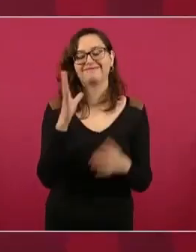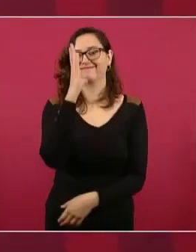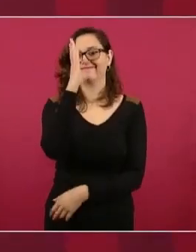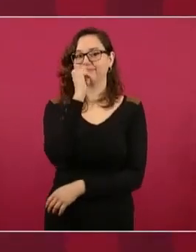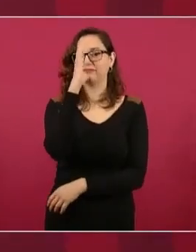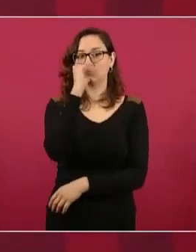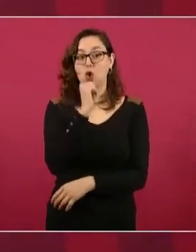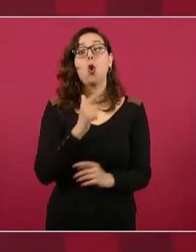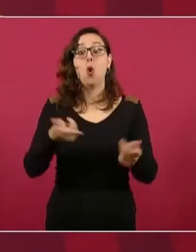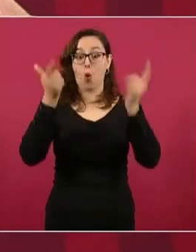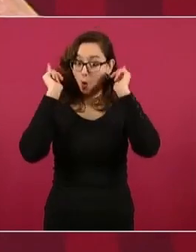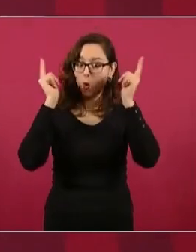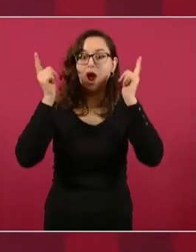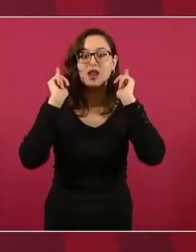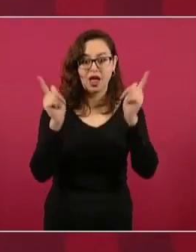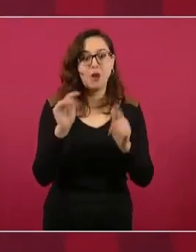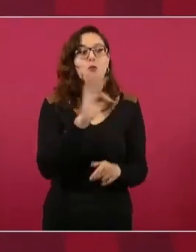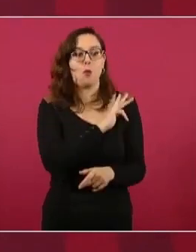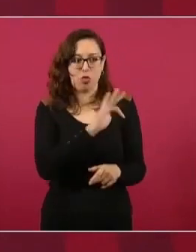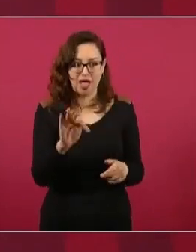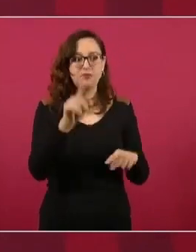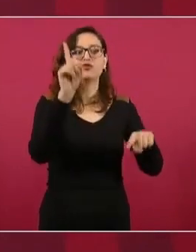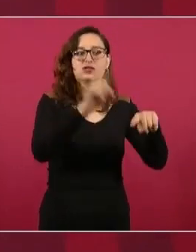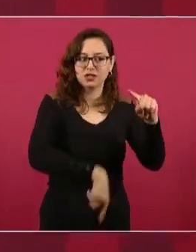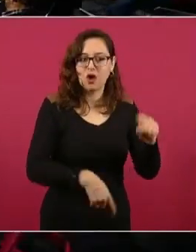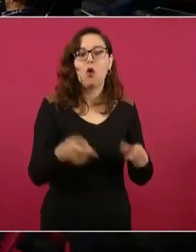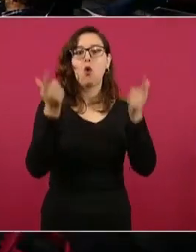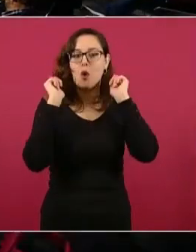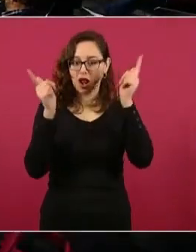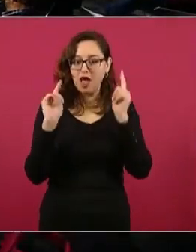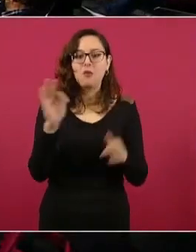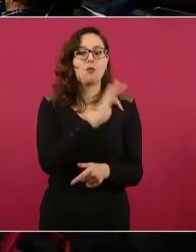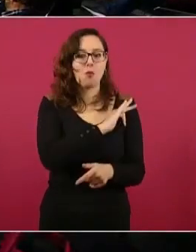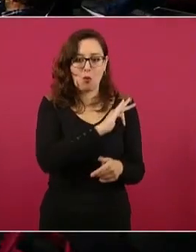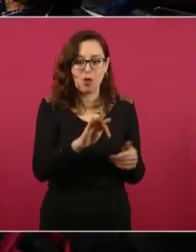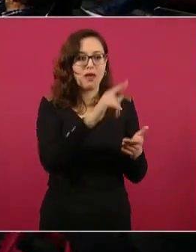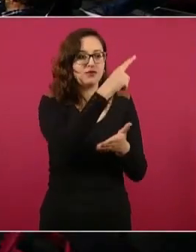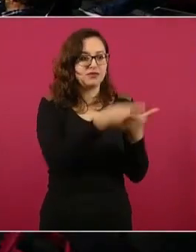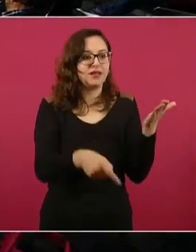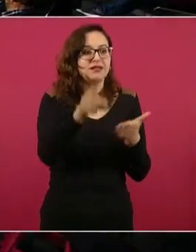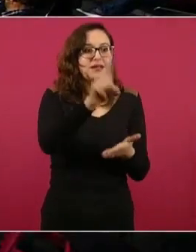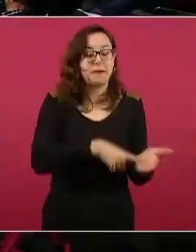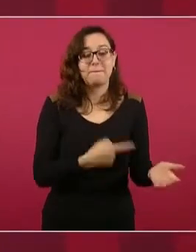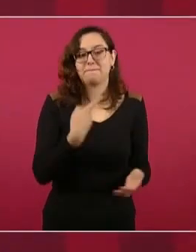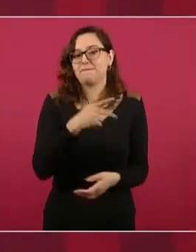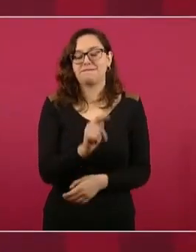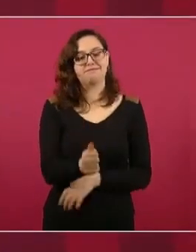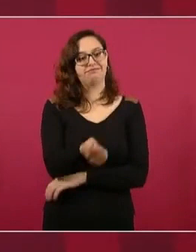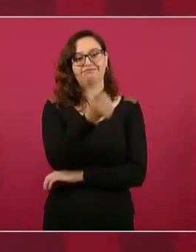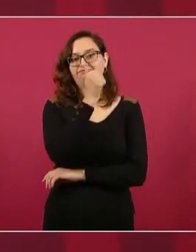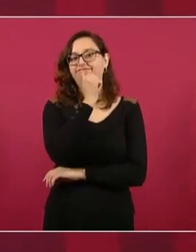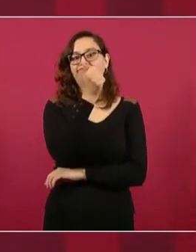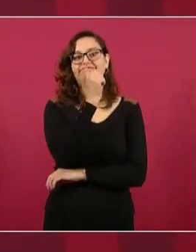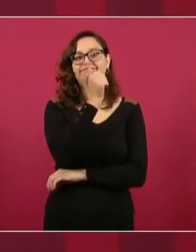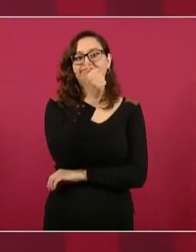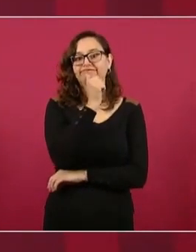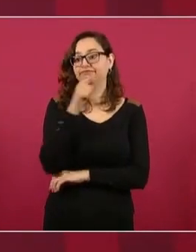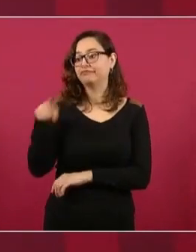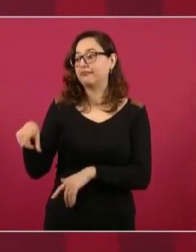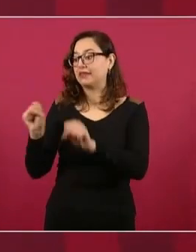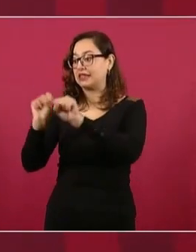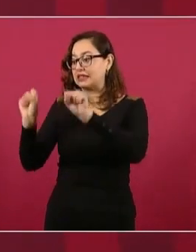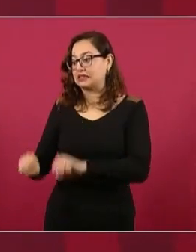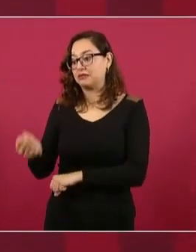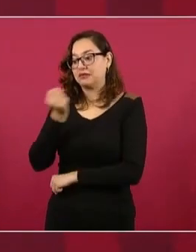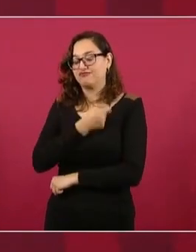en la medida en que el sistema público garantice la gratuidad, la universalidad, todo mundo